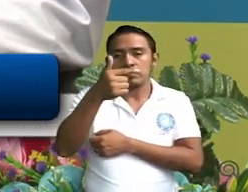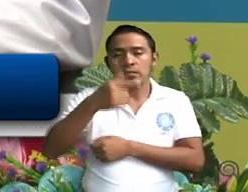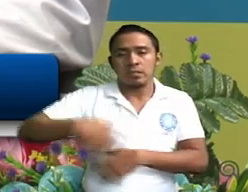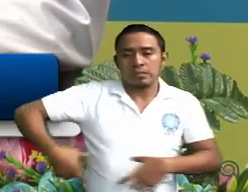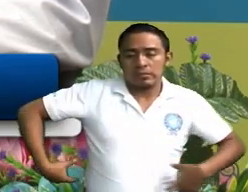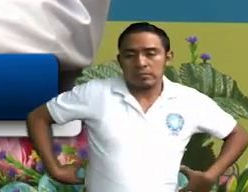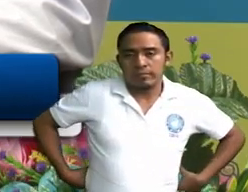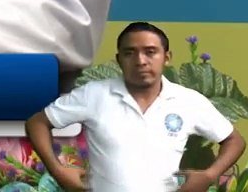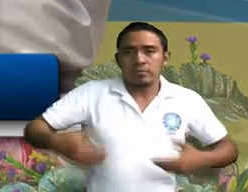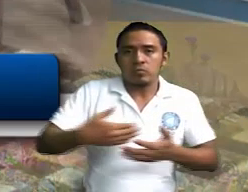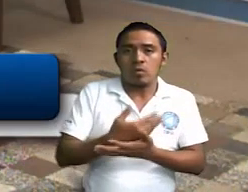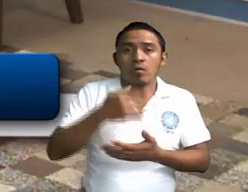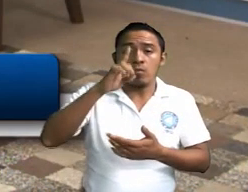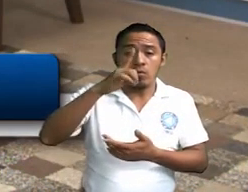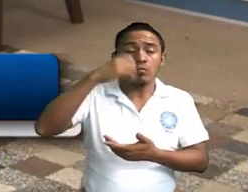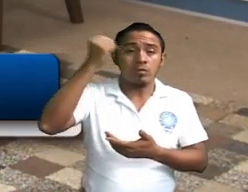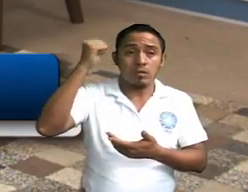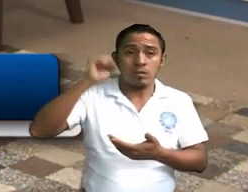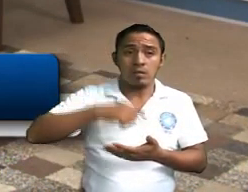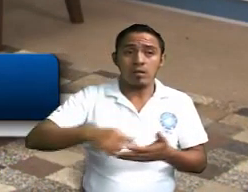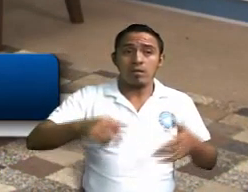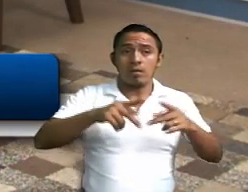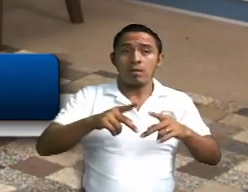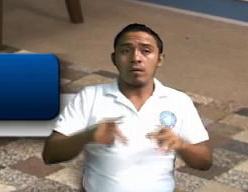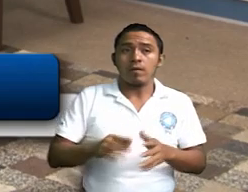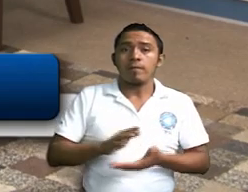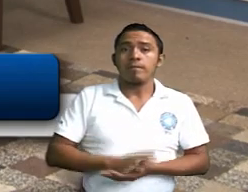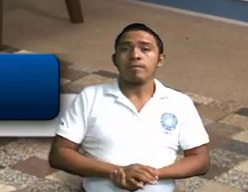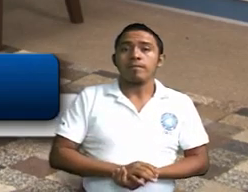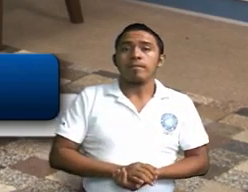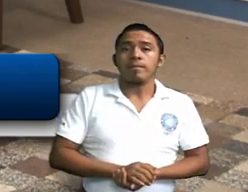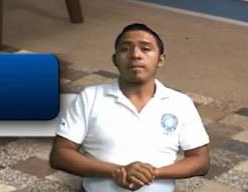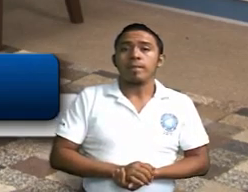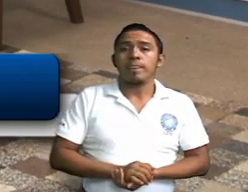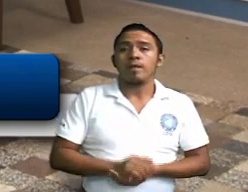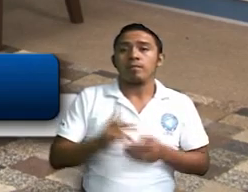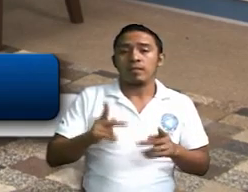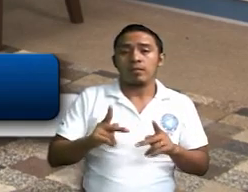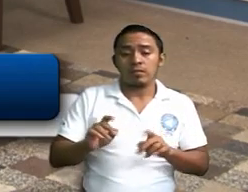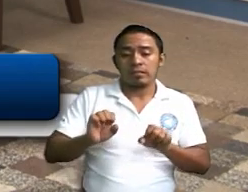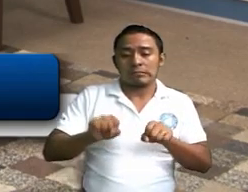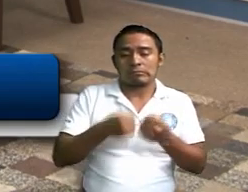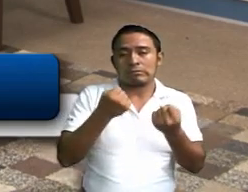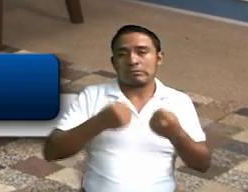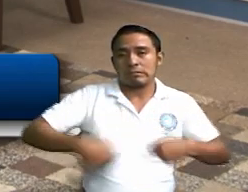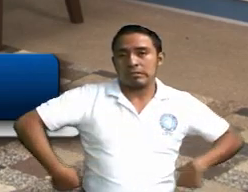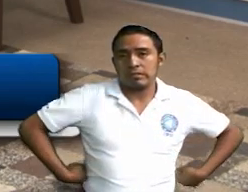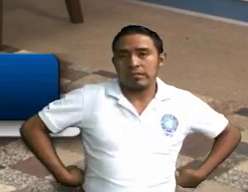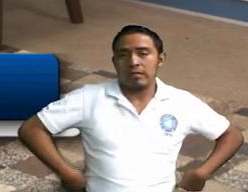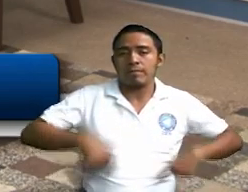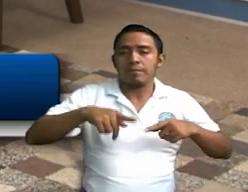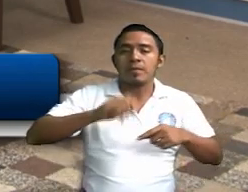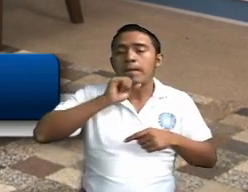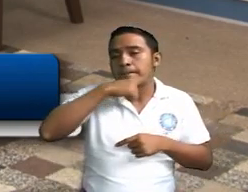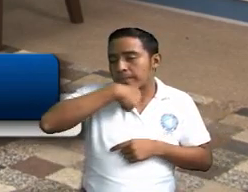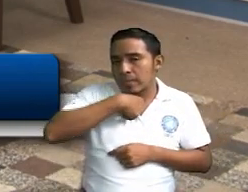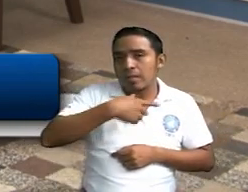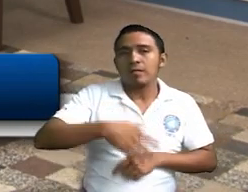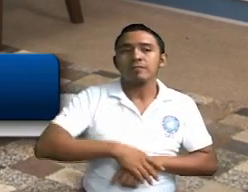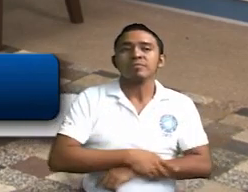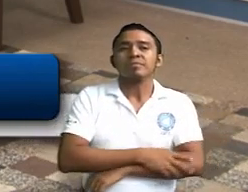cadera hace 2 semanas. Ah. ¿Y los beneficiados son mayoritariamente fracturados y personas de la tercera edad